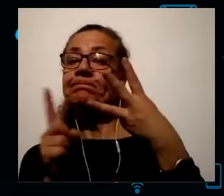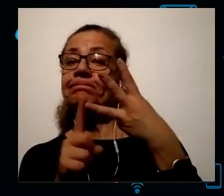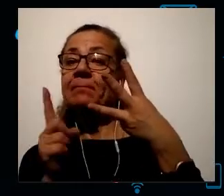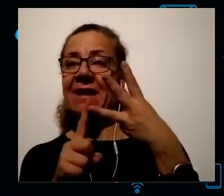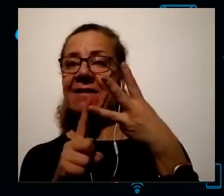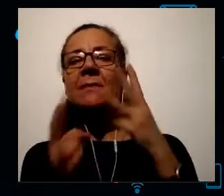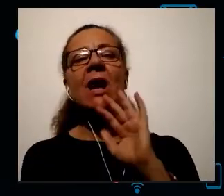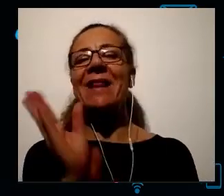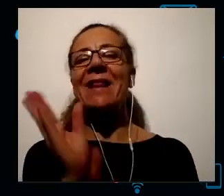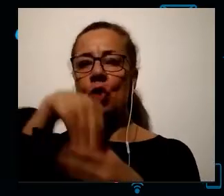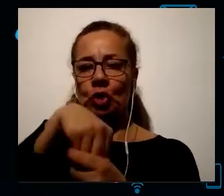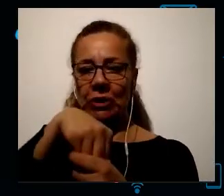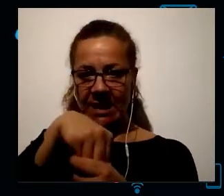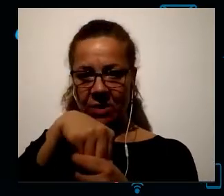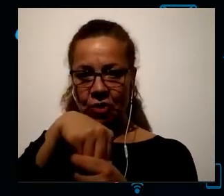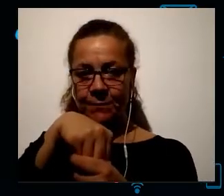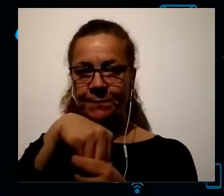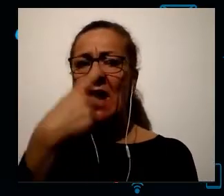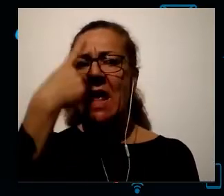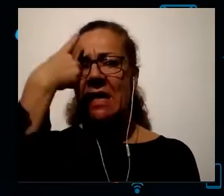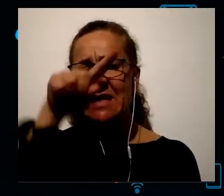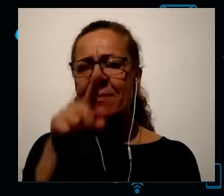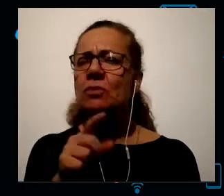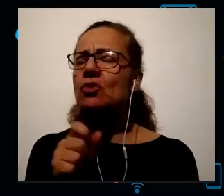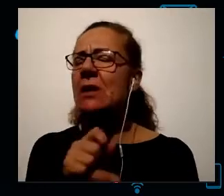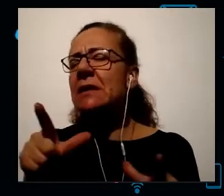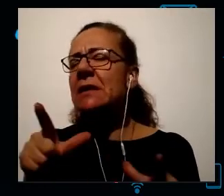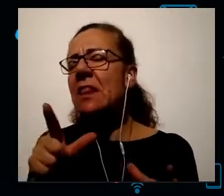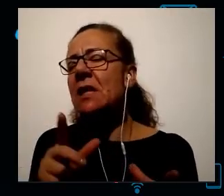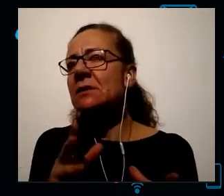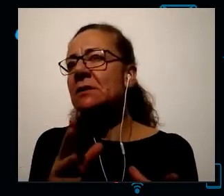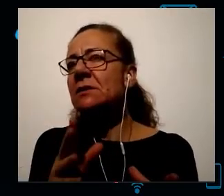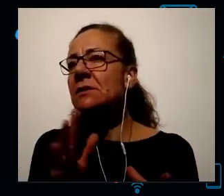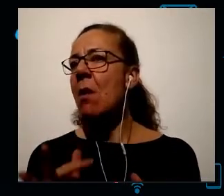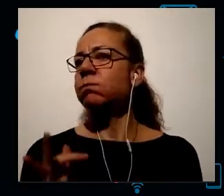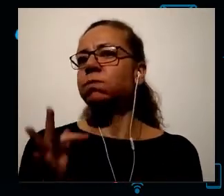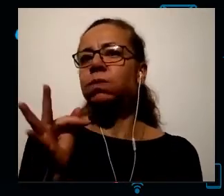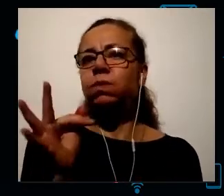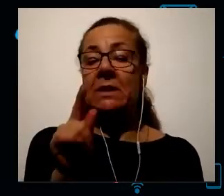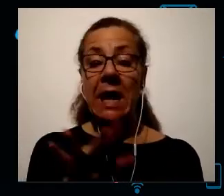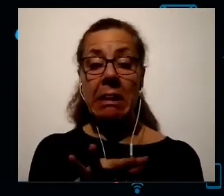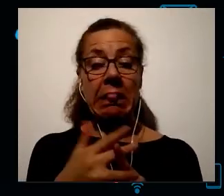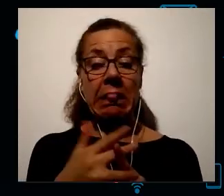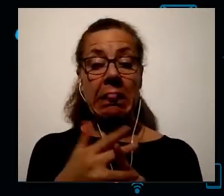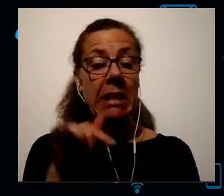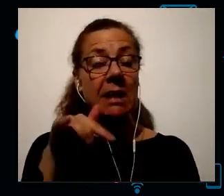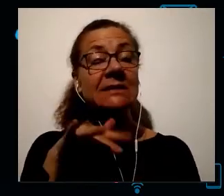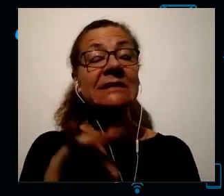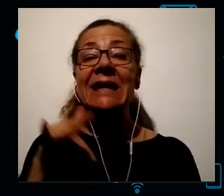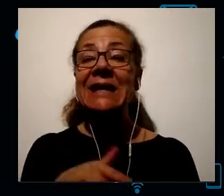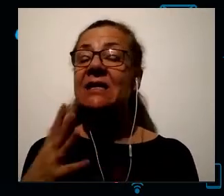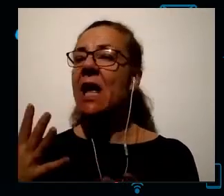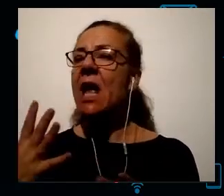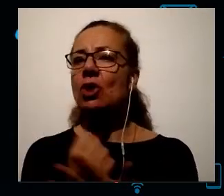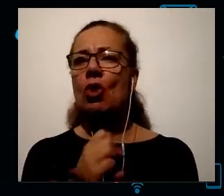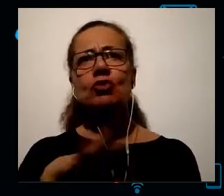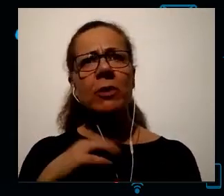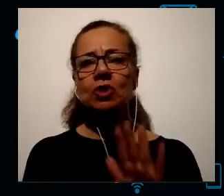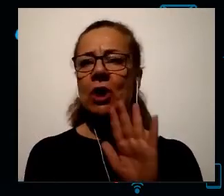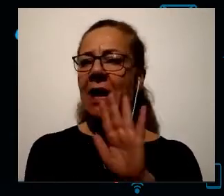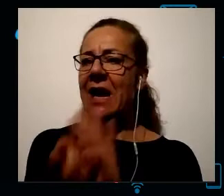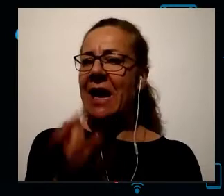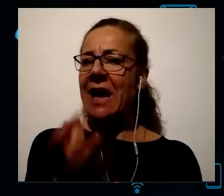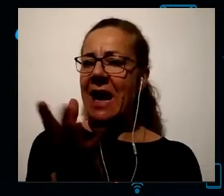contenidos sabemos que una de las grandes virtudes de la del entorno digital es que todos podemos ser creadores de